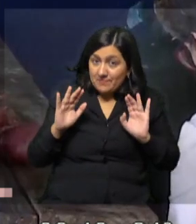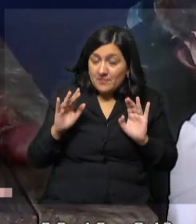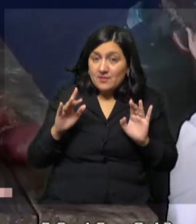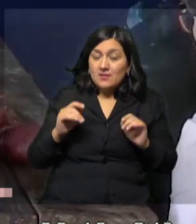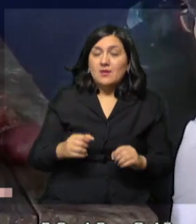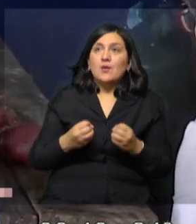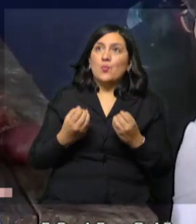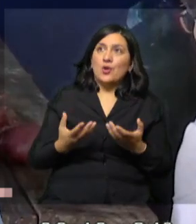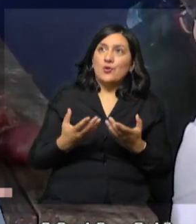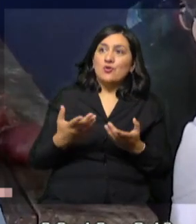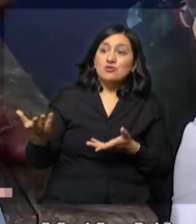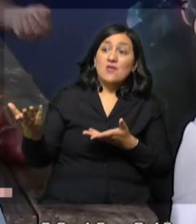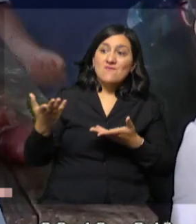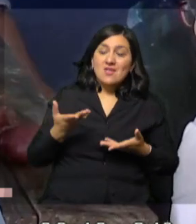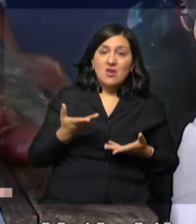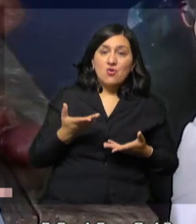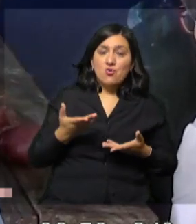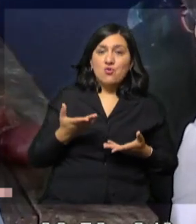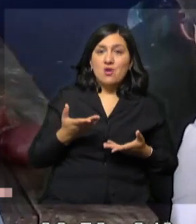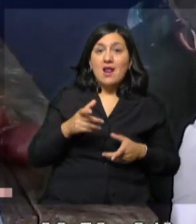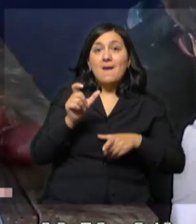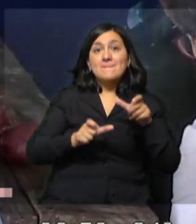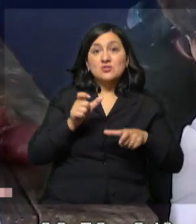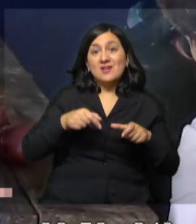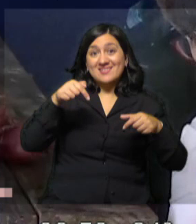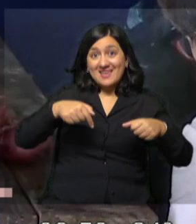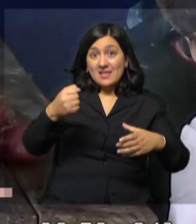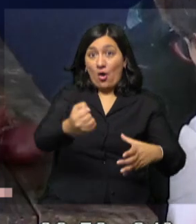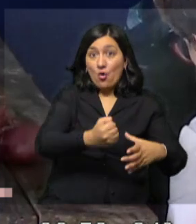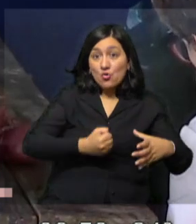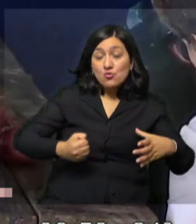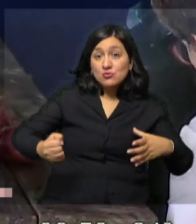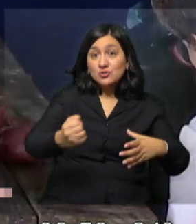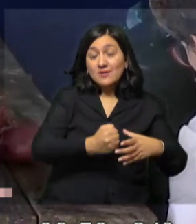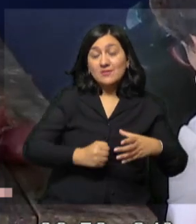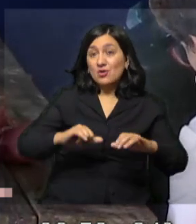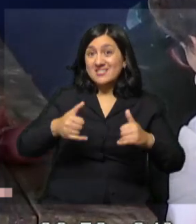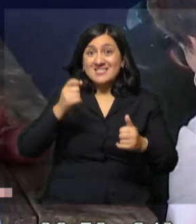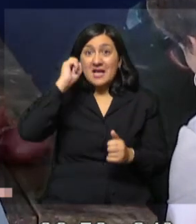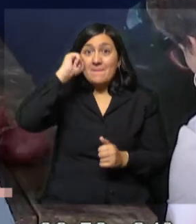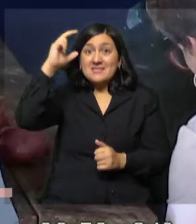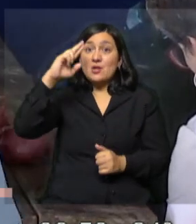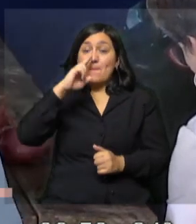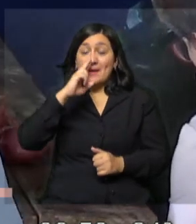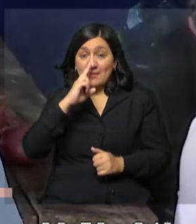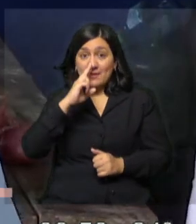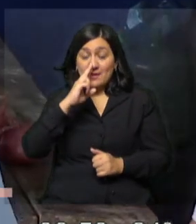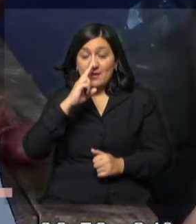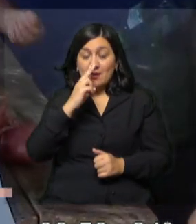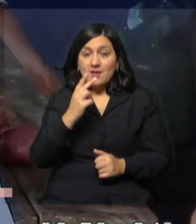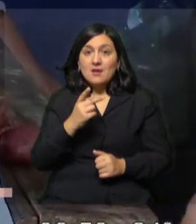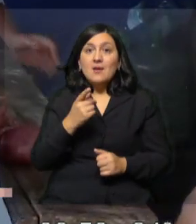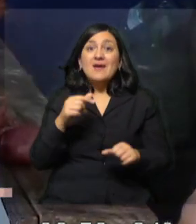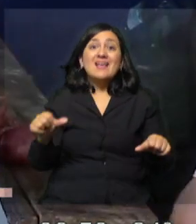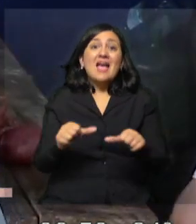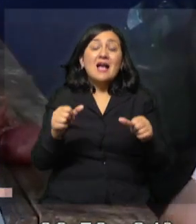y invitaron a la gente de esta olla, de los que se capacitaron en panadería. Esta gente quiere elaborar